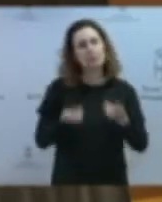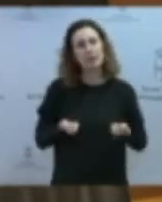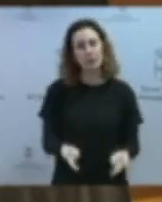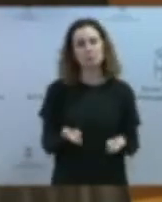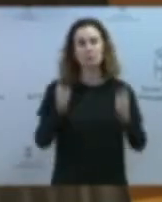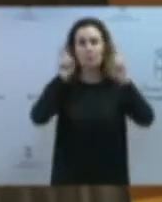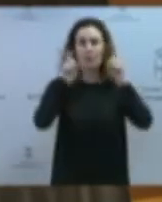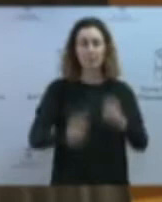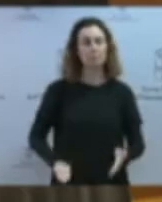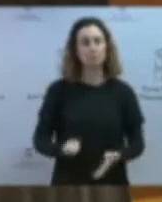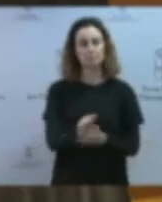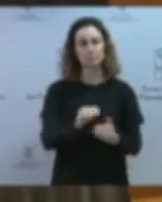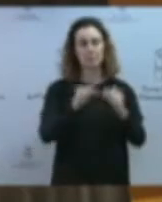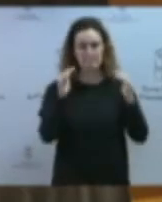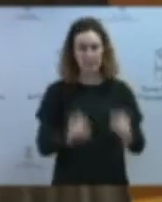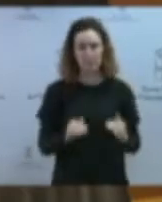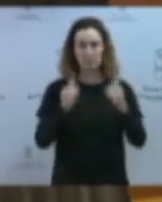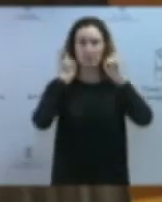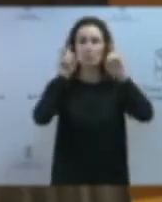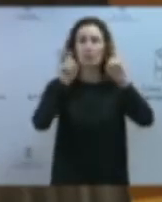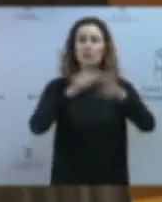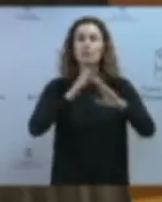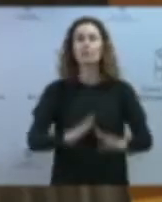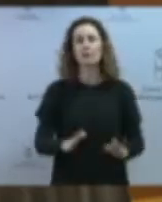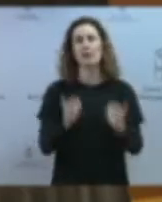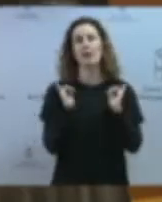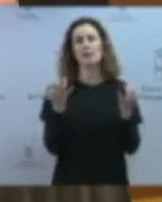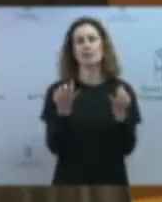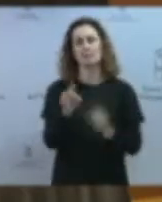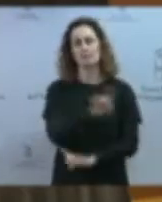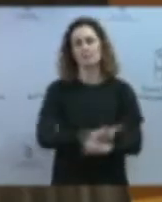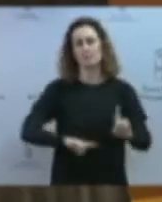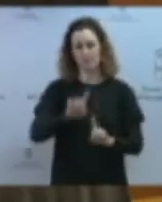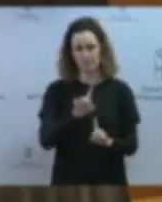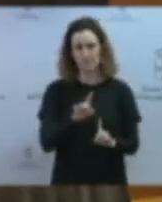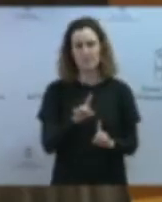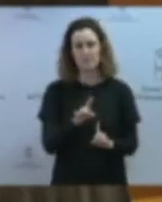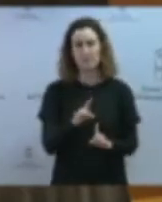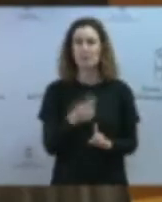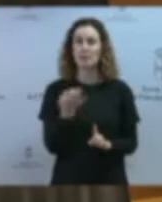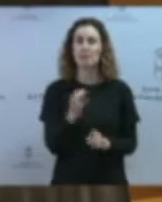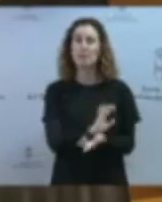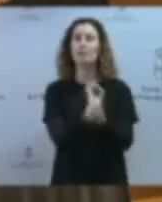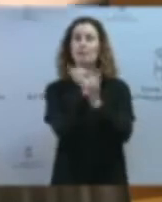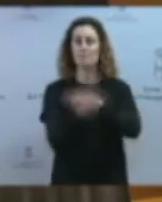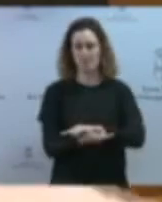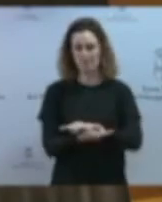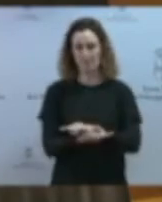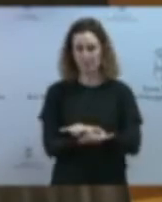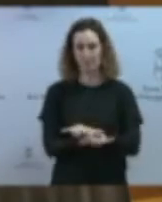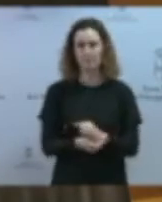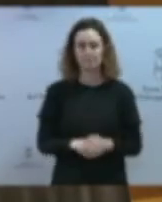tanto, tenemos problemas donde hay que revertir esa tendencia de cada vez gastar menos en nuestra educación, ¿no? Una merma de